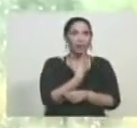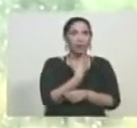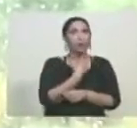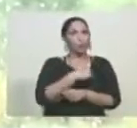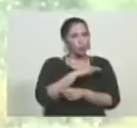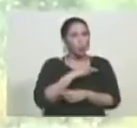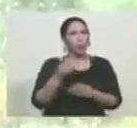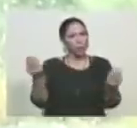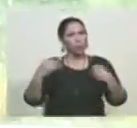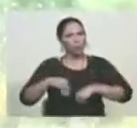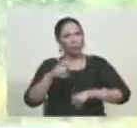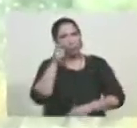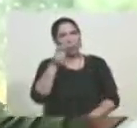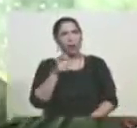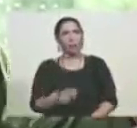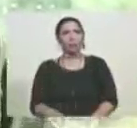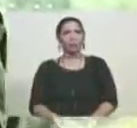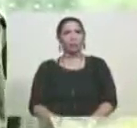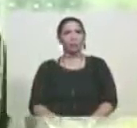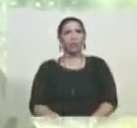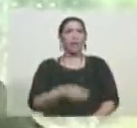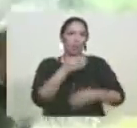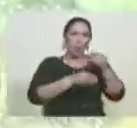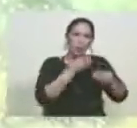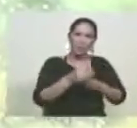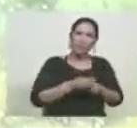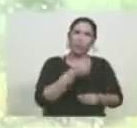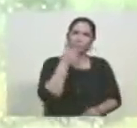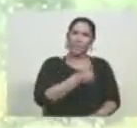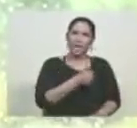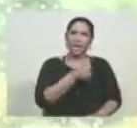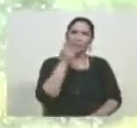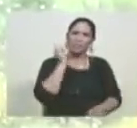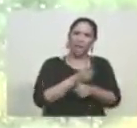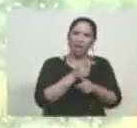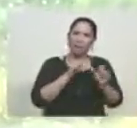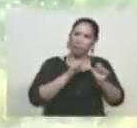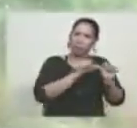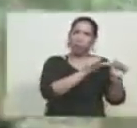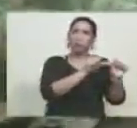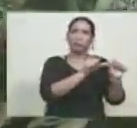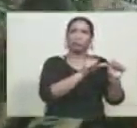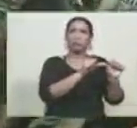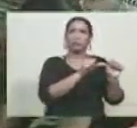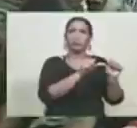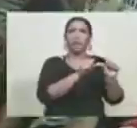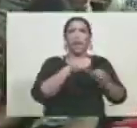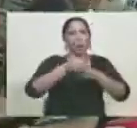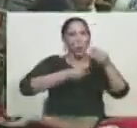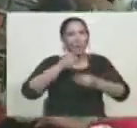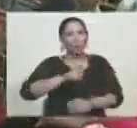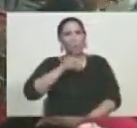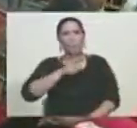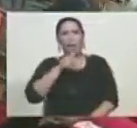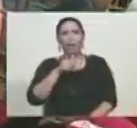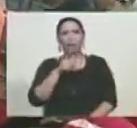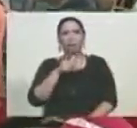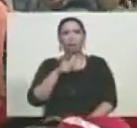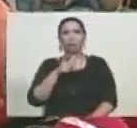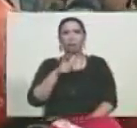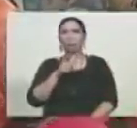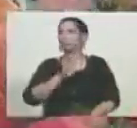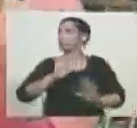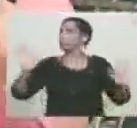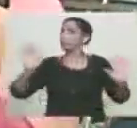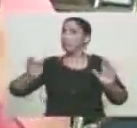de acuerdo, el pueblo está de acuerdo, que el que lo hizo bien se debe premiar. Pero el que lo hizo mal, hay